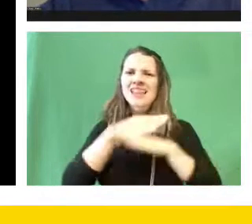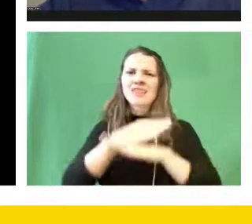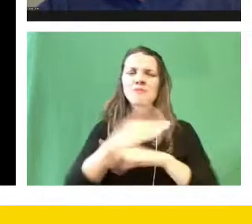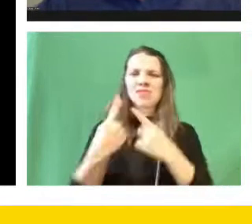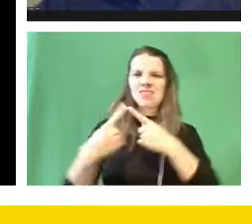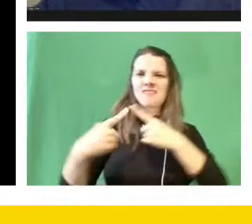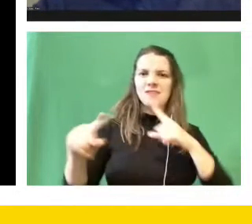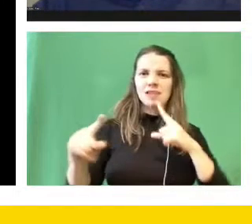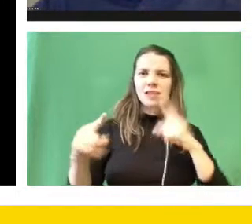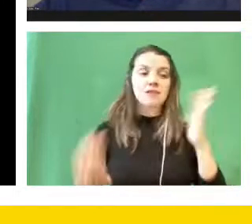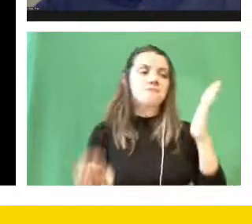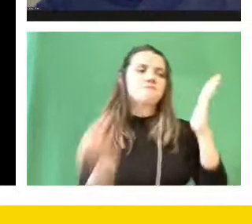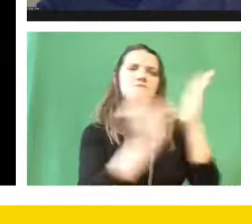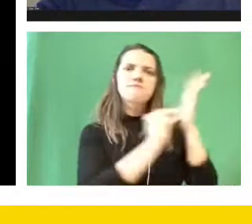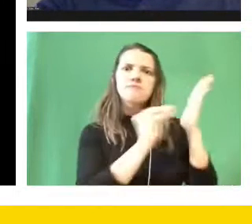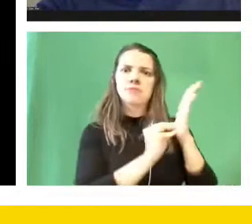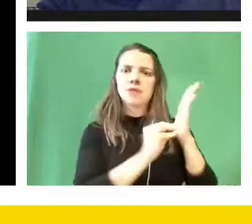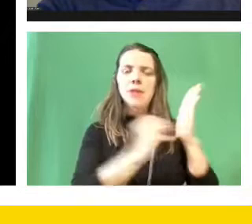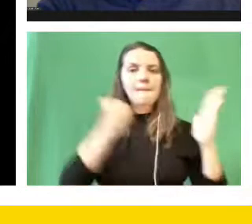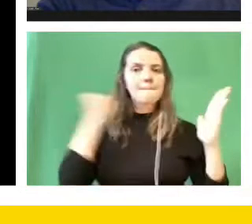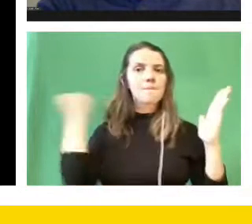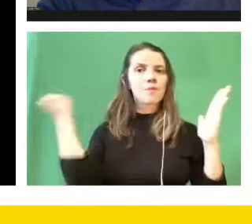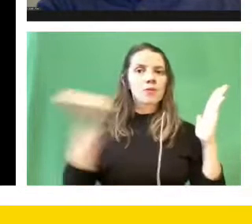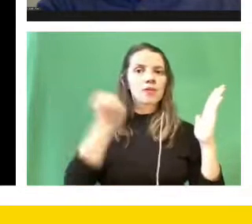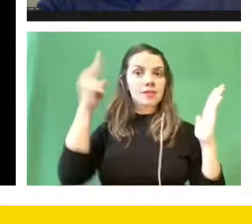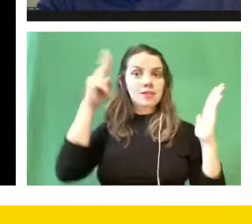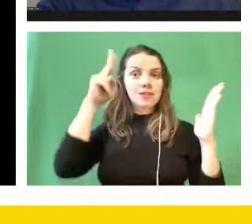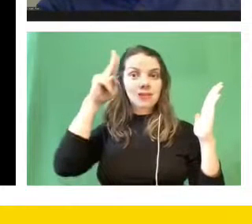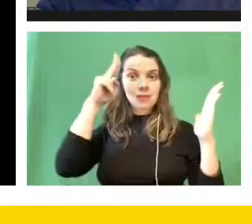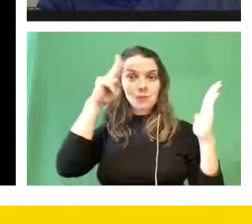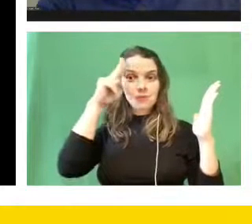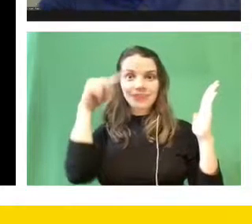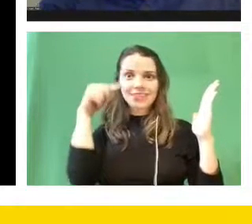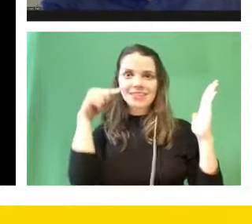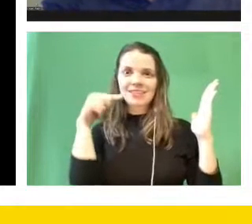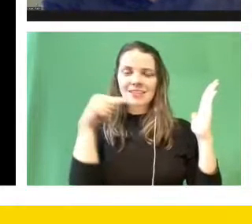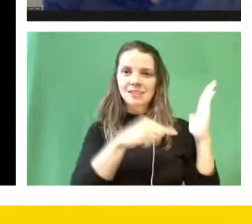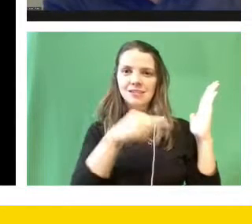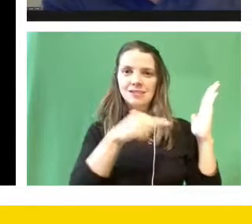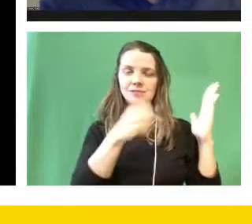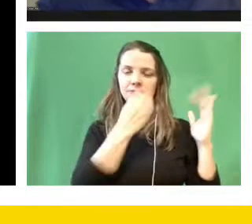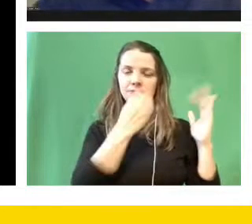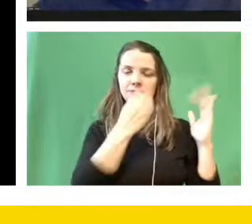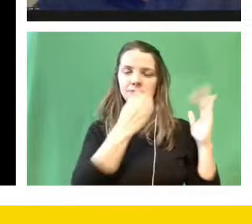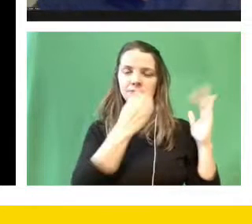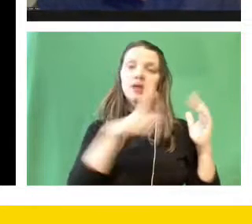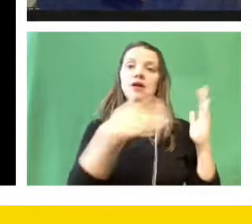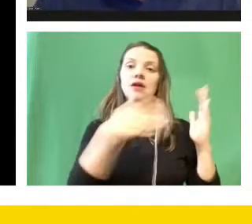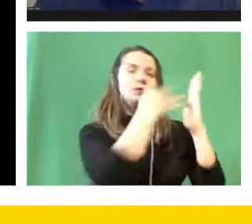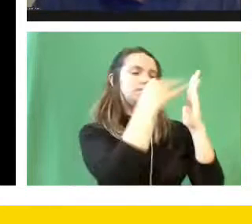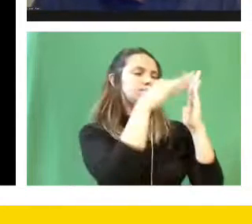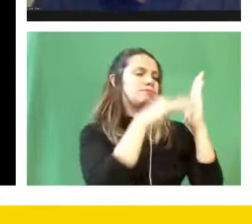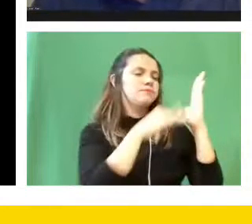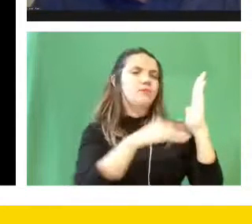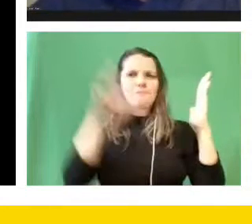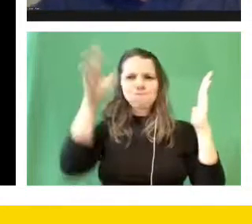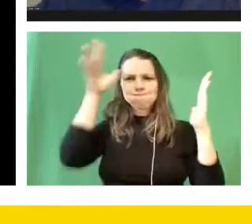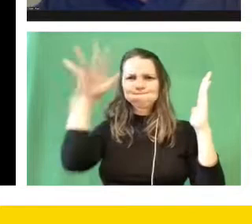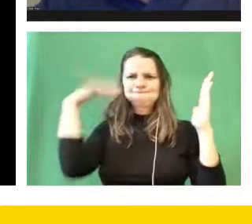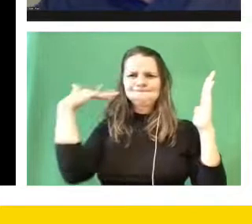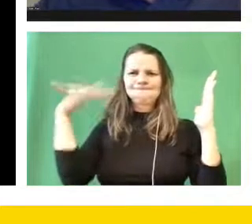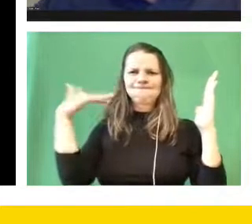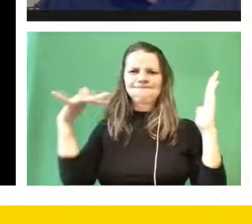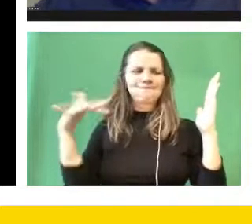elemento que se introduce respecto de este instrumento que se llama Plan de Emergencia, que viene del año 1997, pero que no decía nada y